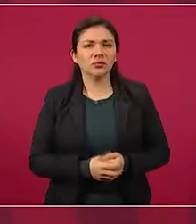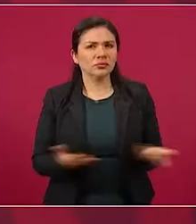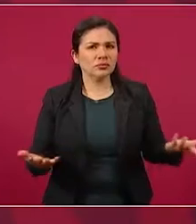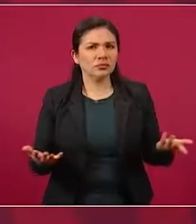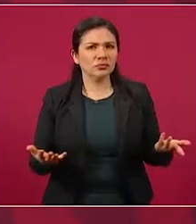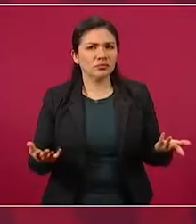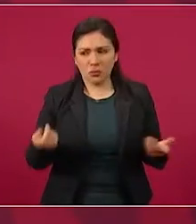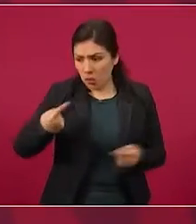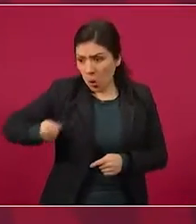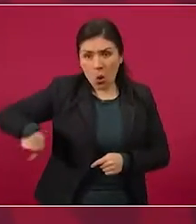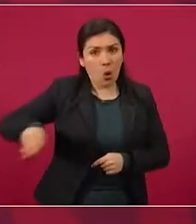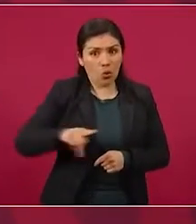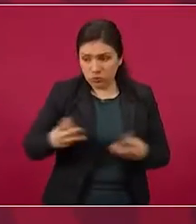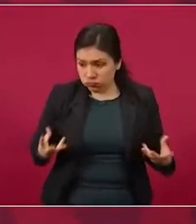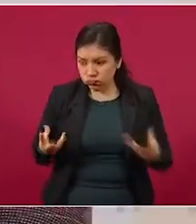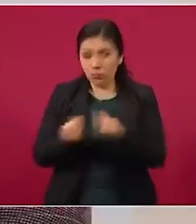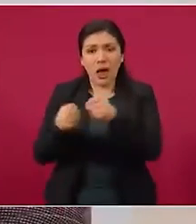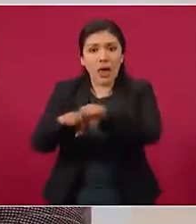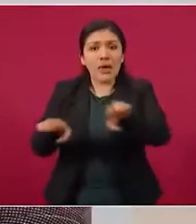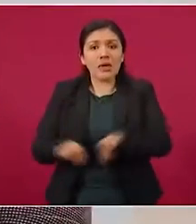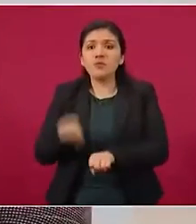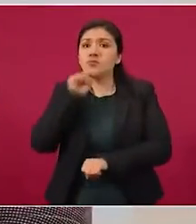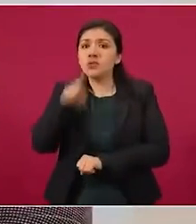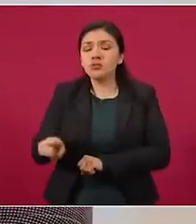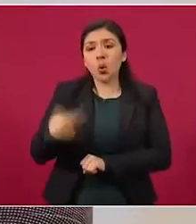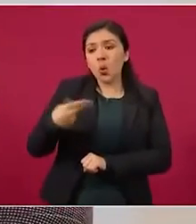¿Todos somos Hugo?